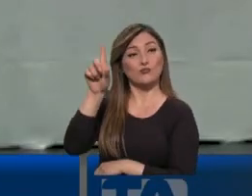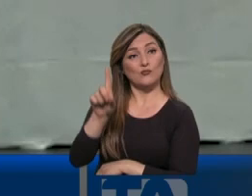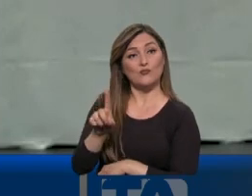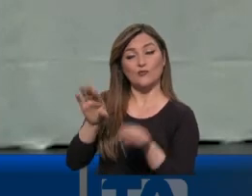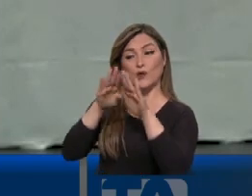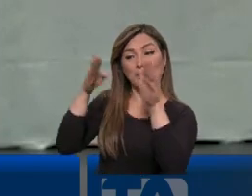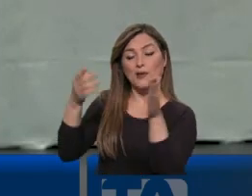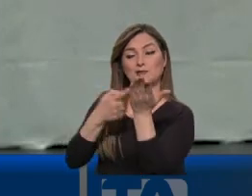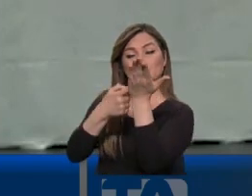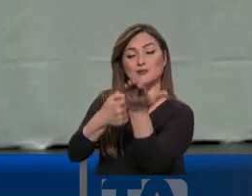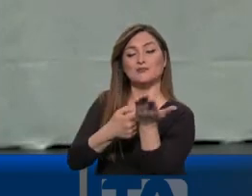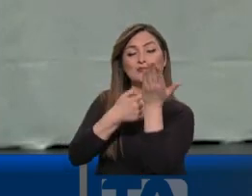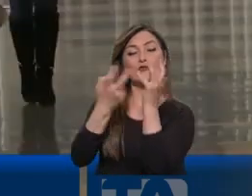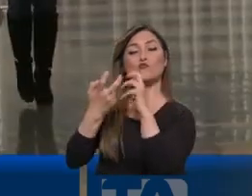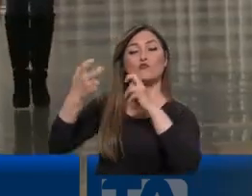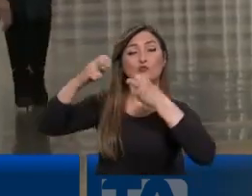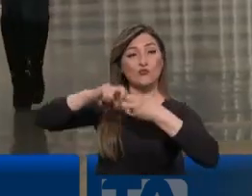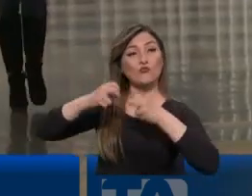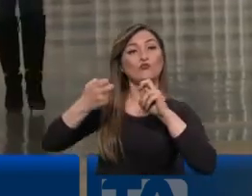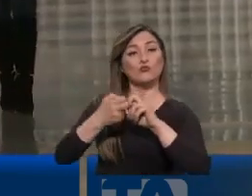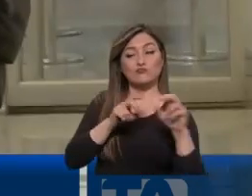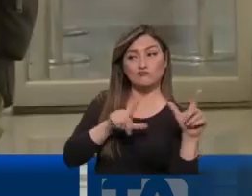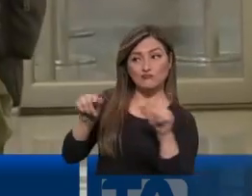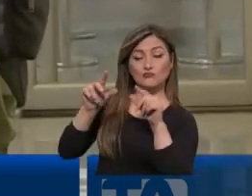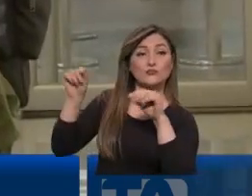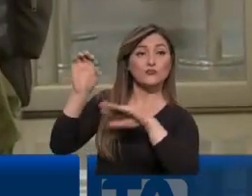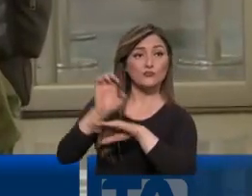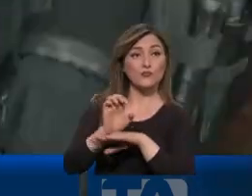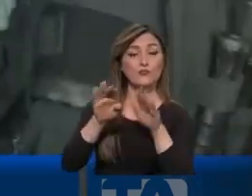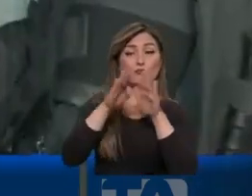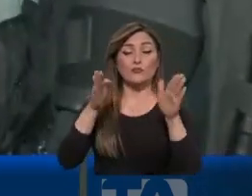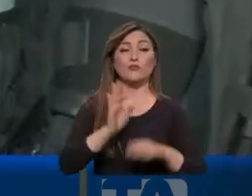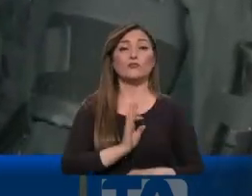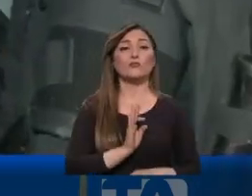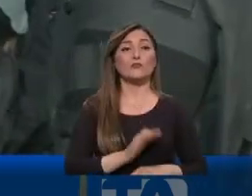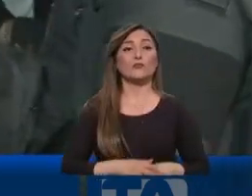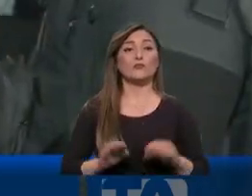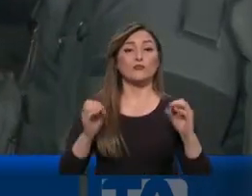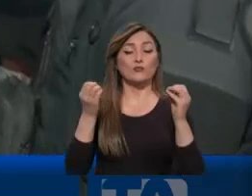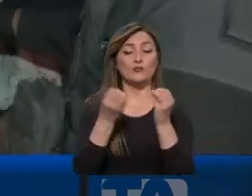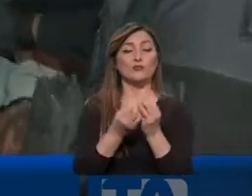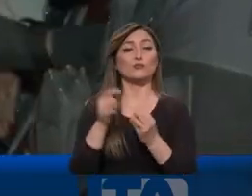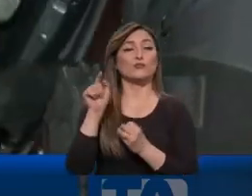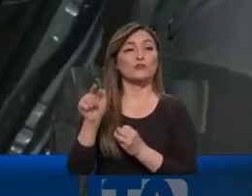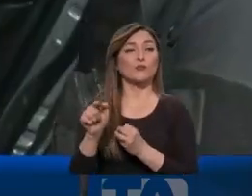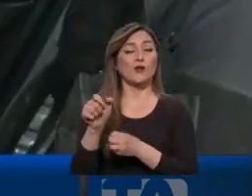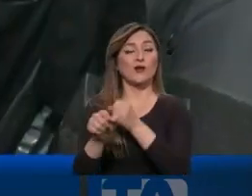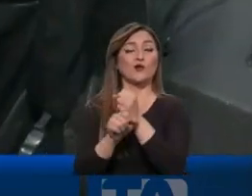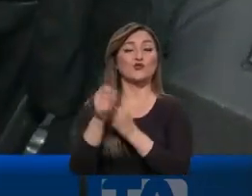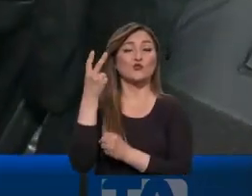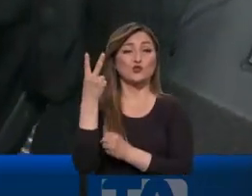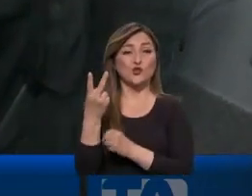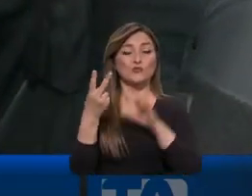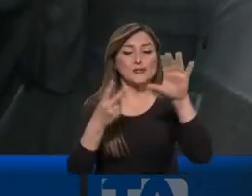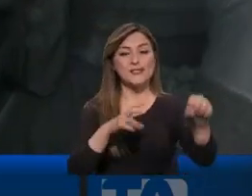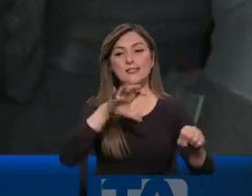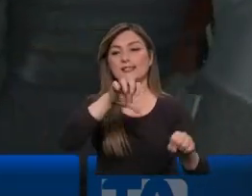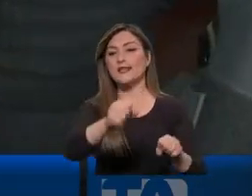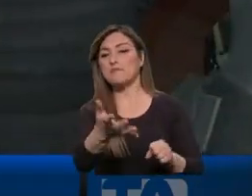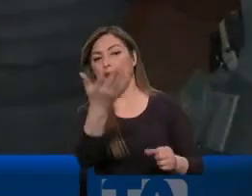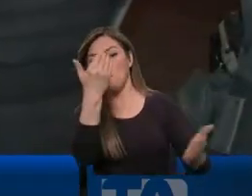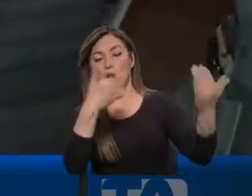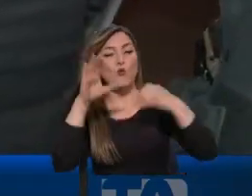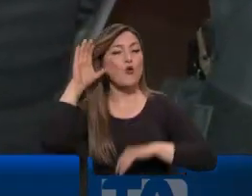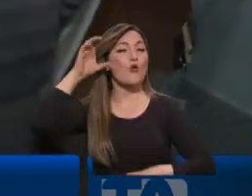Movilidad para discutir la problemática de la migración en mesas técnicas. La organización intervenida llevaba 2 años captando a ciudadanos del